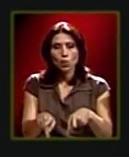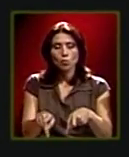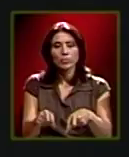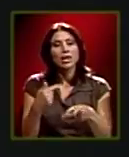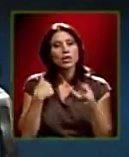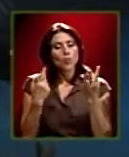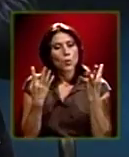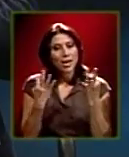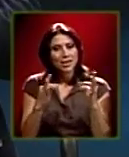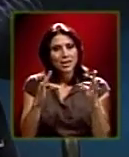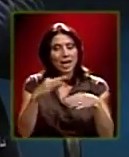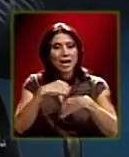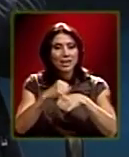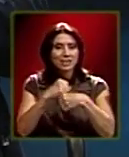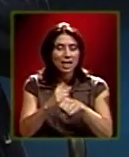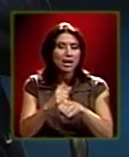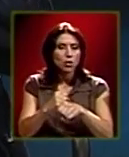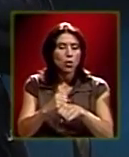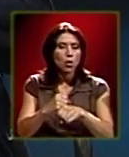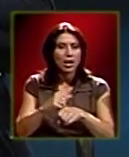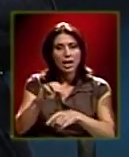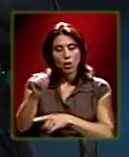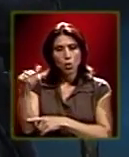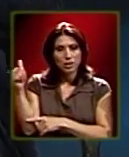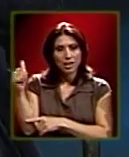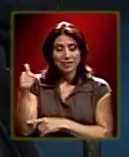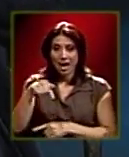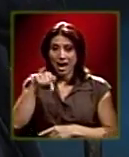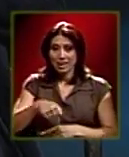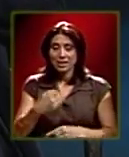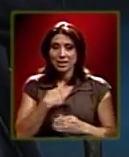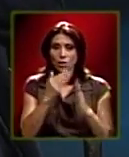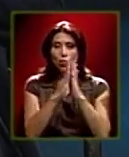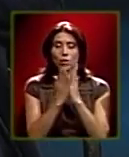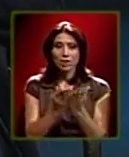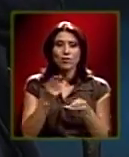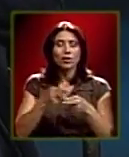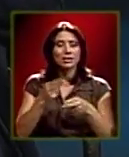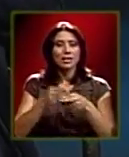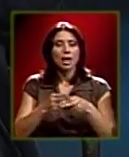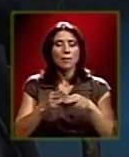intentar hacerlo en otras. Tengo aquí un libro que se llama